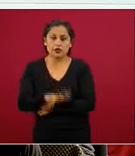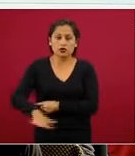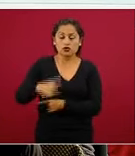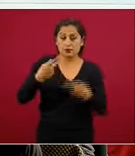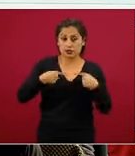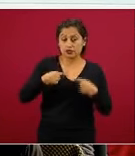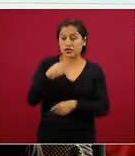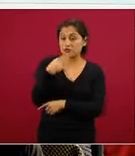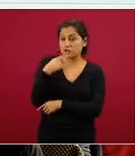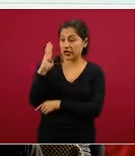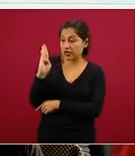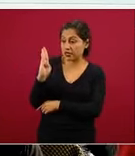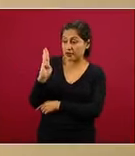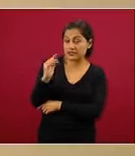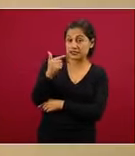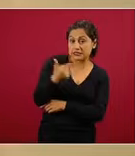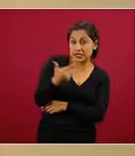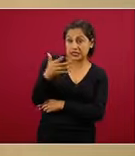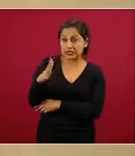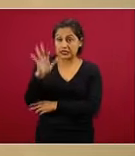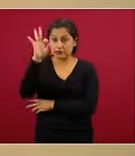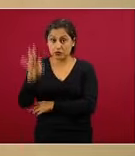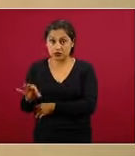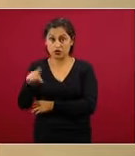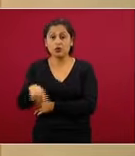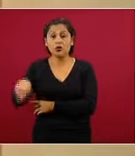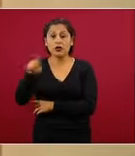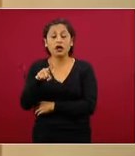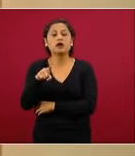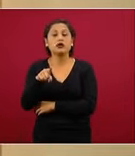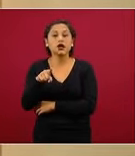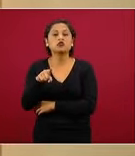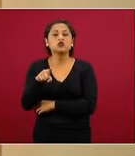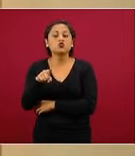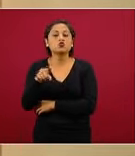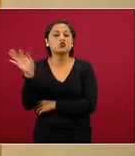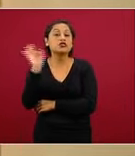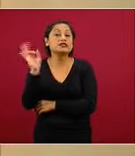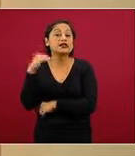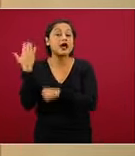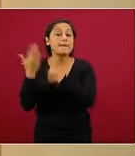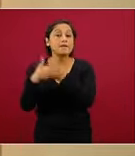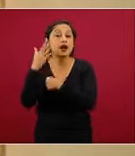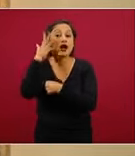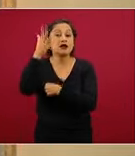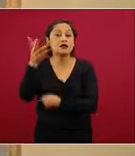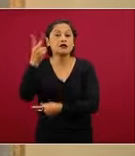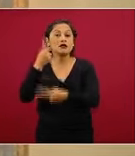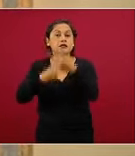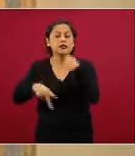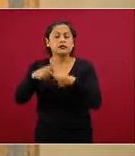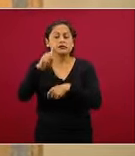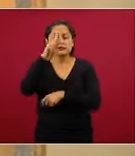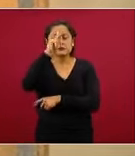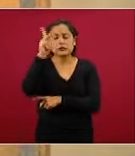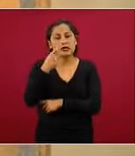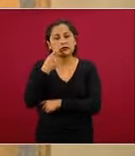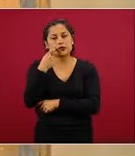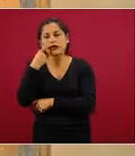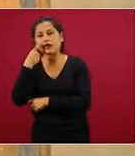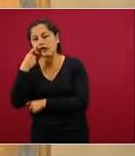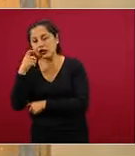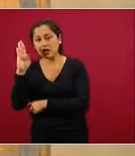consumen cannabis van a desarrollar una situación bastante problemática de dependencia, les va a costar bastante trabajo dejar de consumir